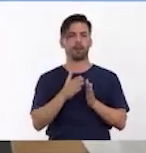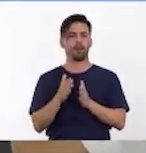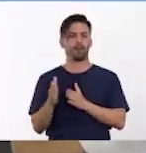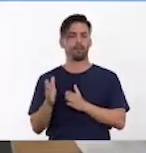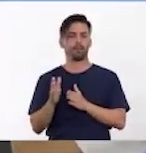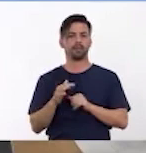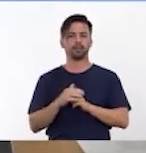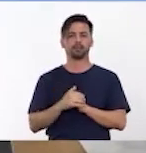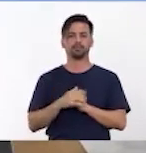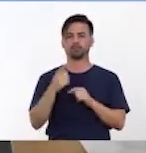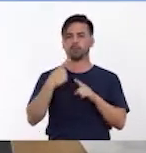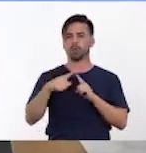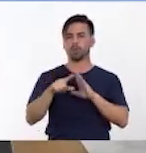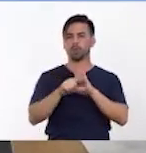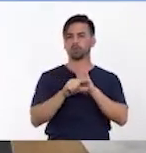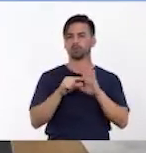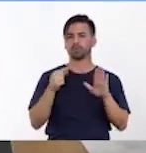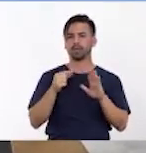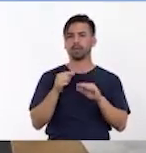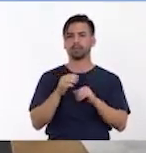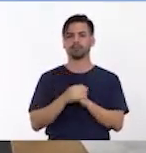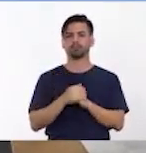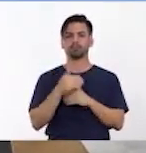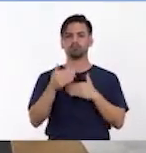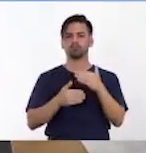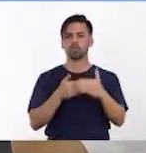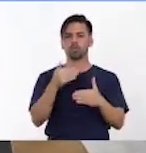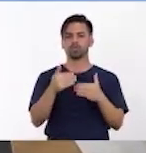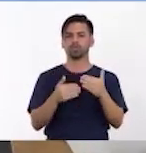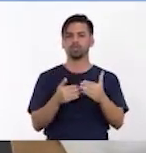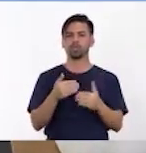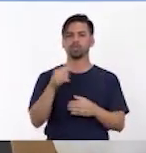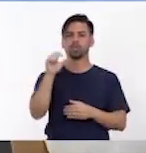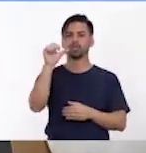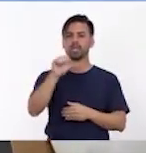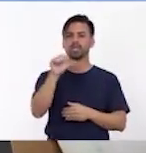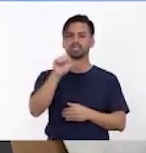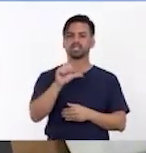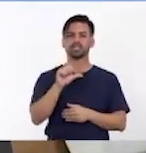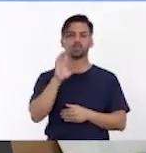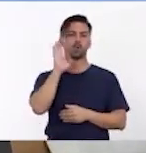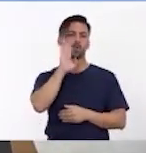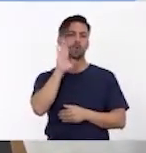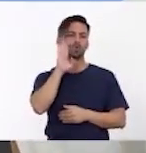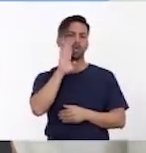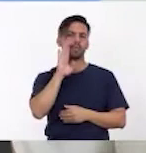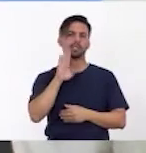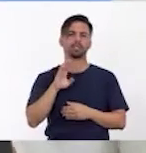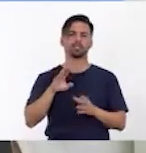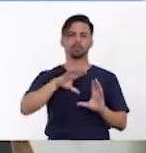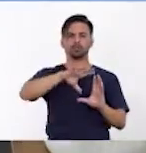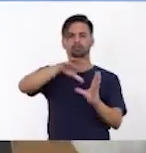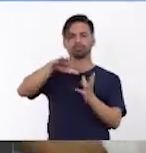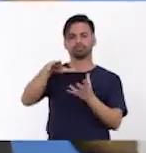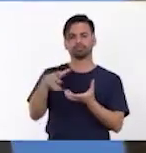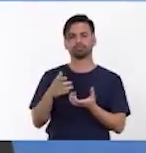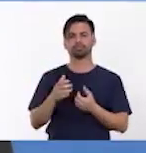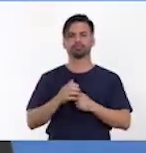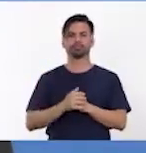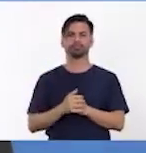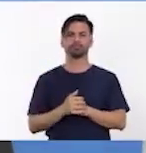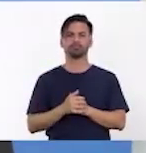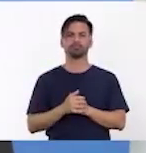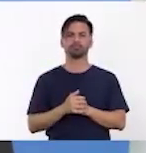ahí es el proceso dañino de contaminación. Cuando hablamos de contaminación, estamos hablando de que